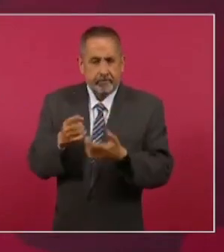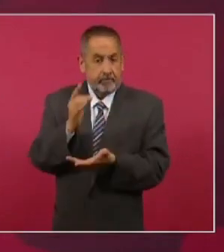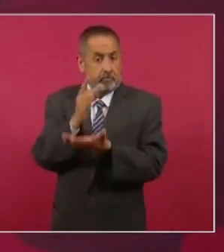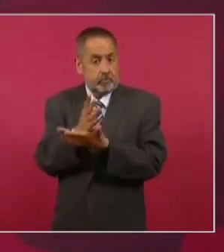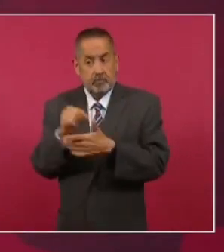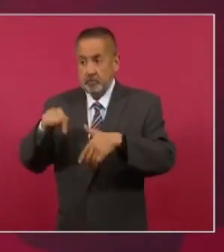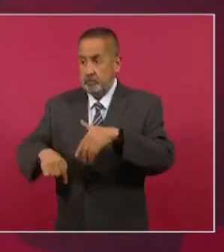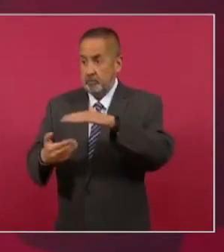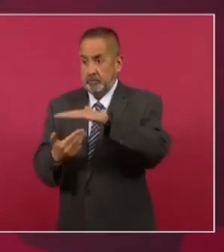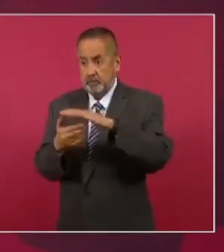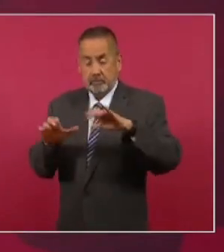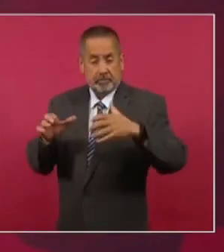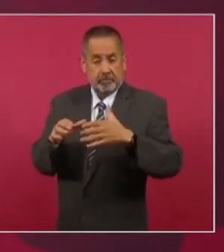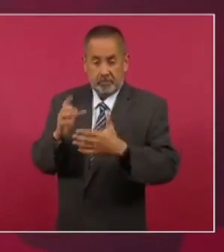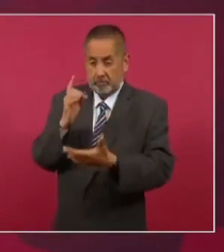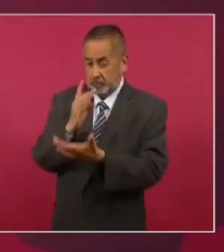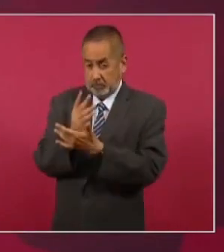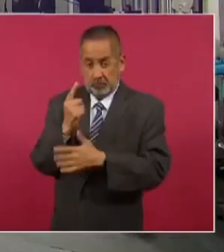diaria